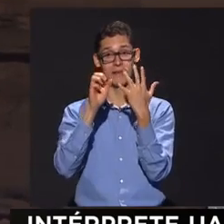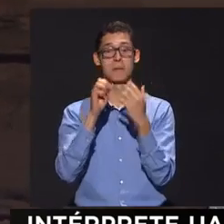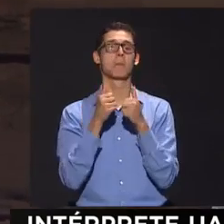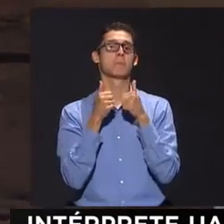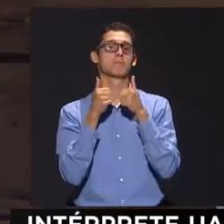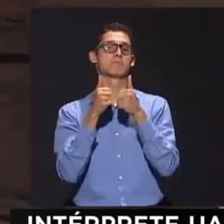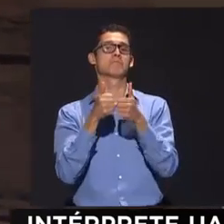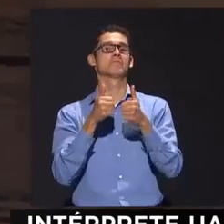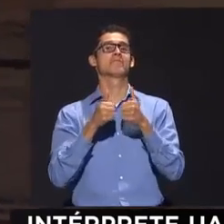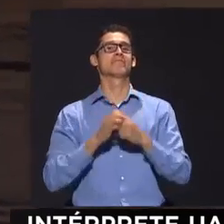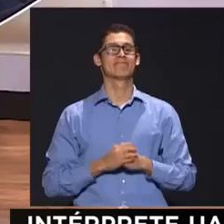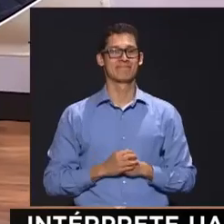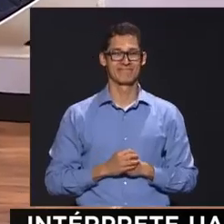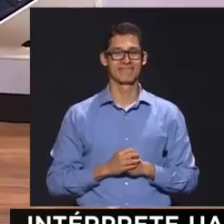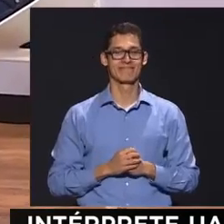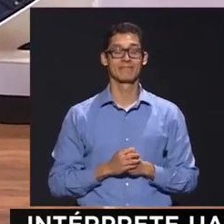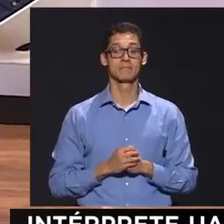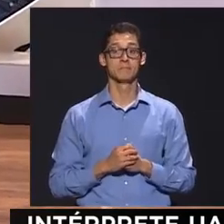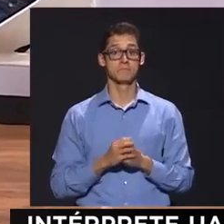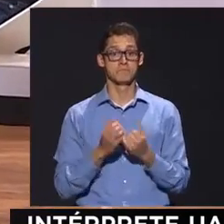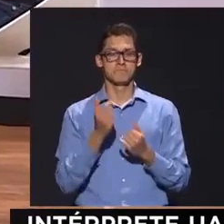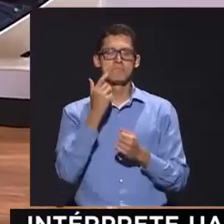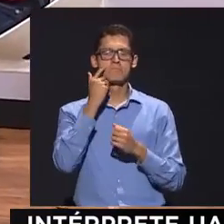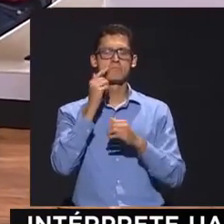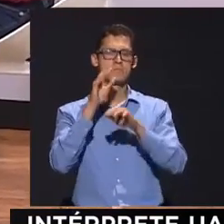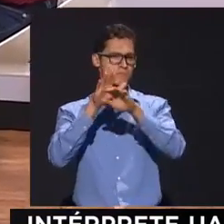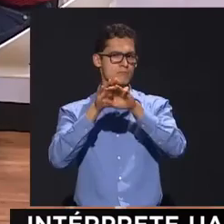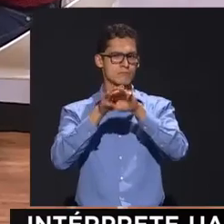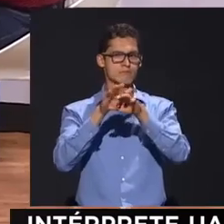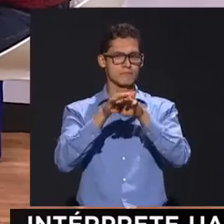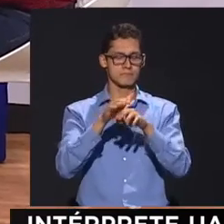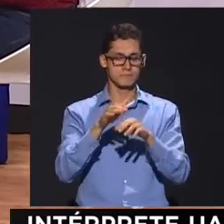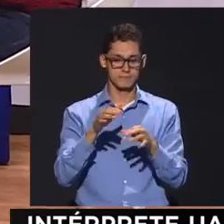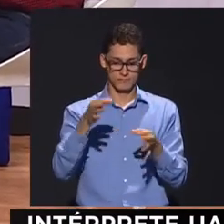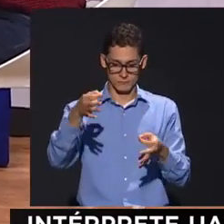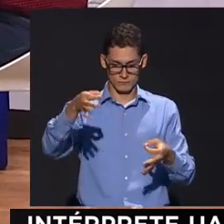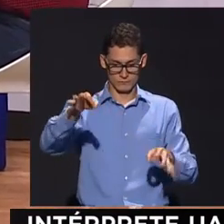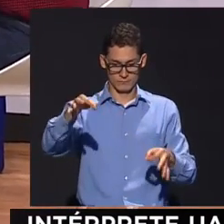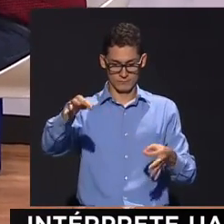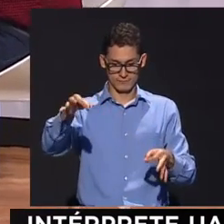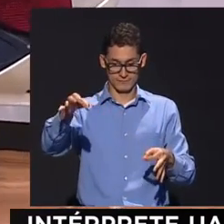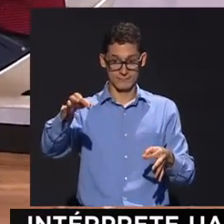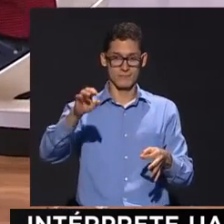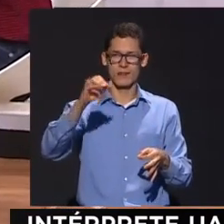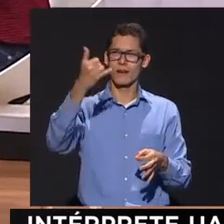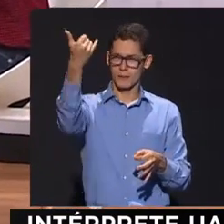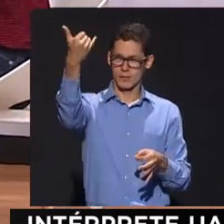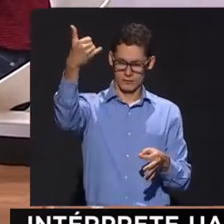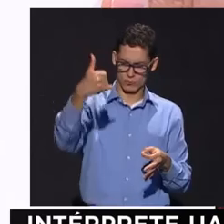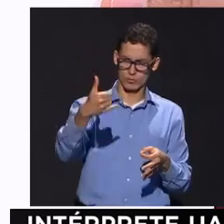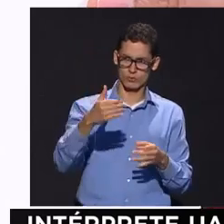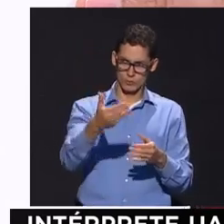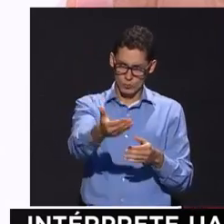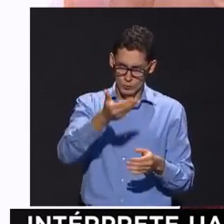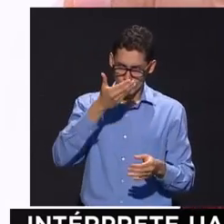muy bien ahora vamos a recordar también en nuestras hojas que le voy a pedir a la cámara que se acerque un poquito vamos